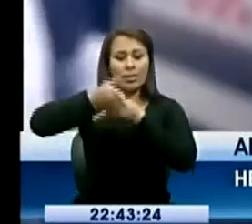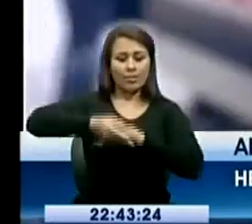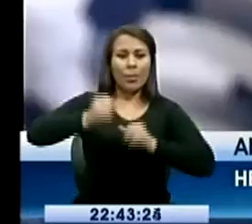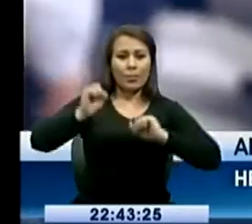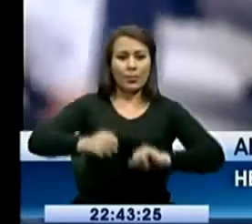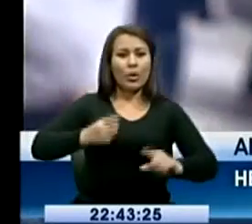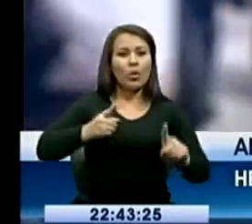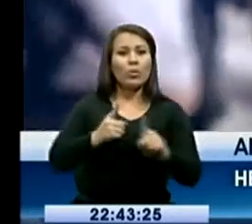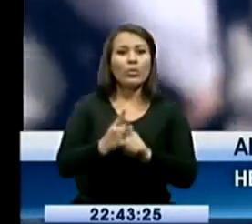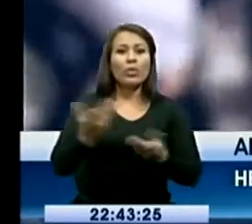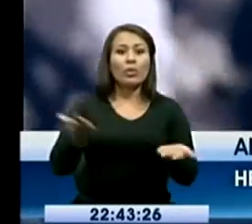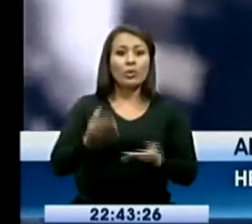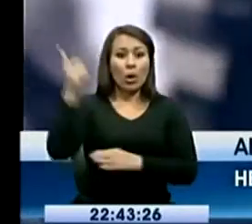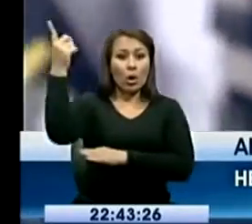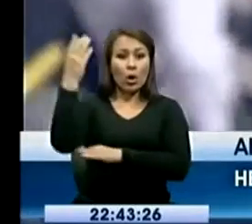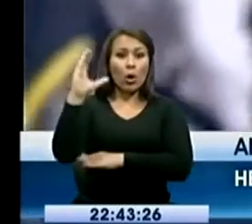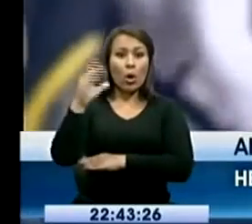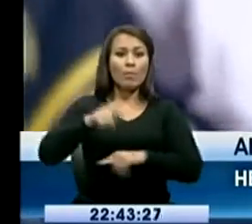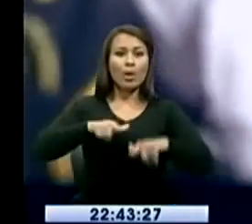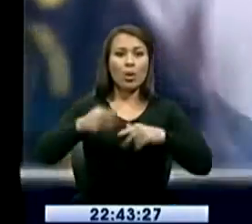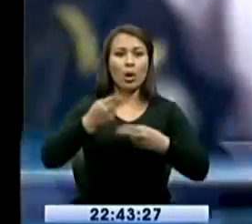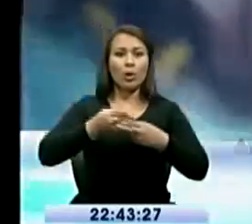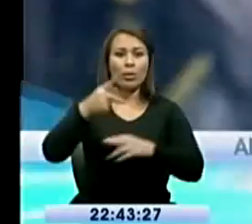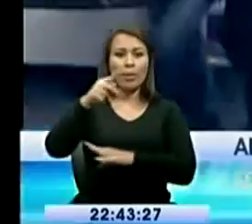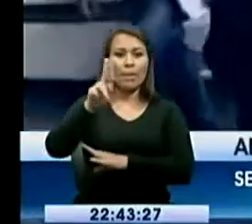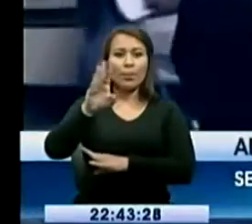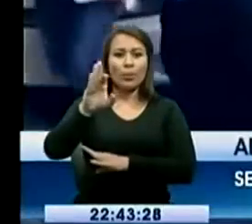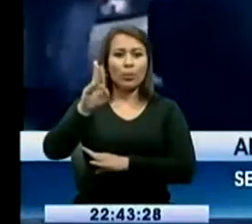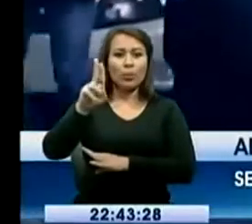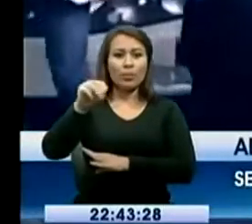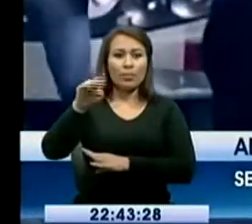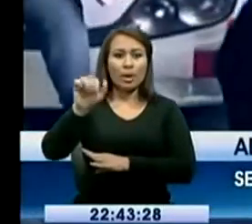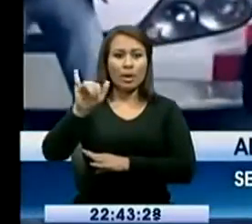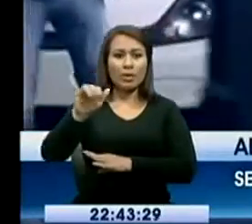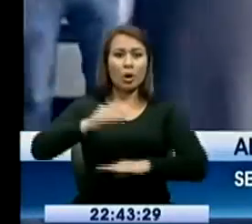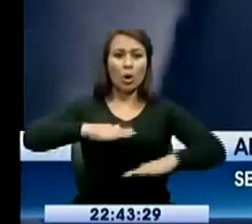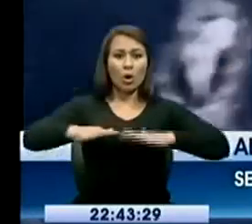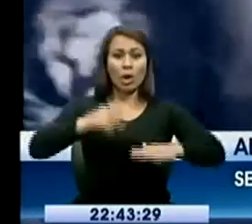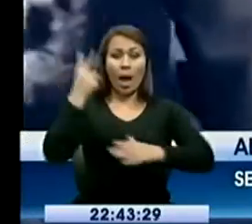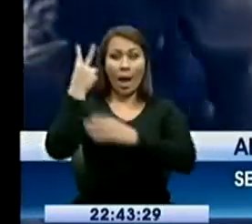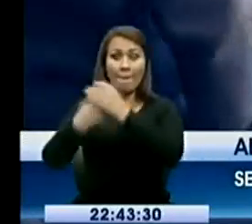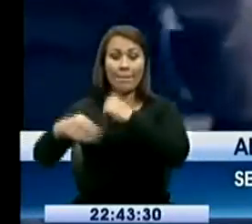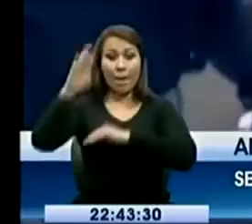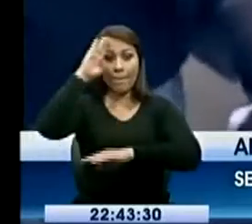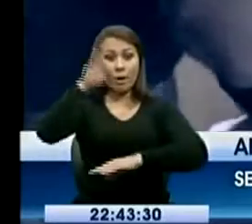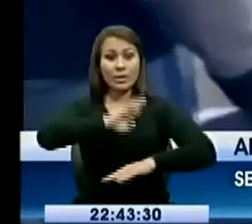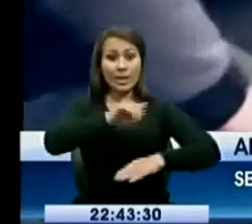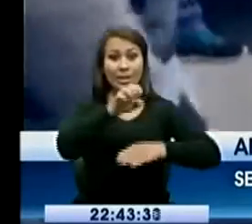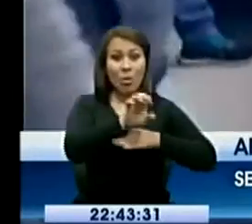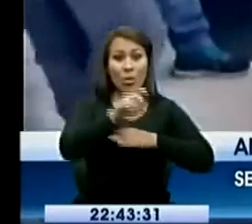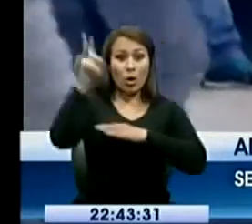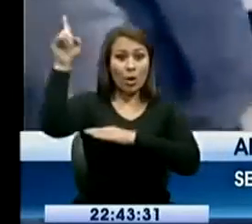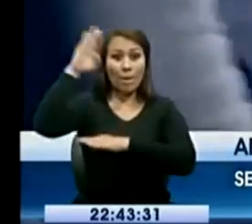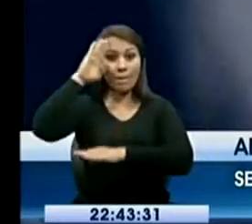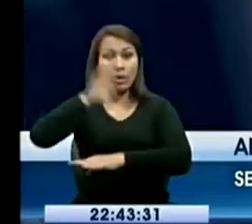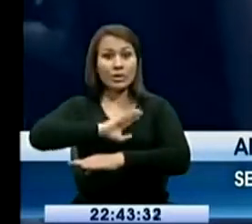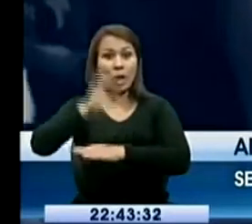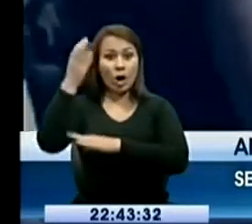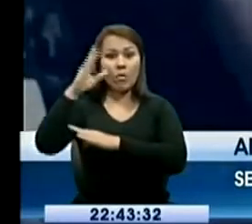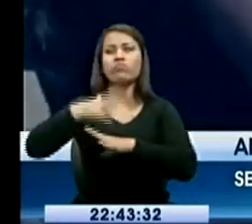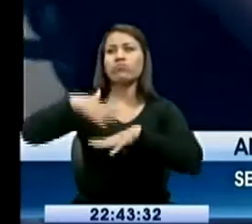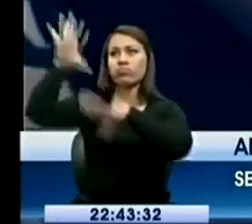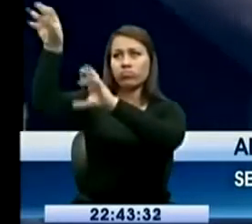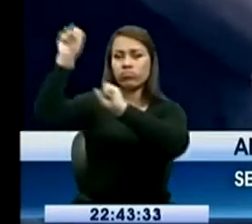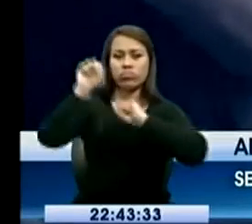departamento colombiano de Putumayo y tras las coordinaciones entre las dos policías fue extraditado a Ecuador para que responda por los